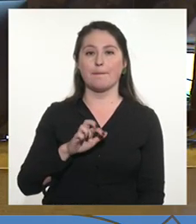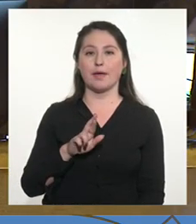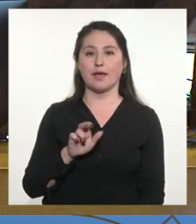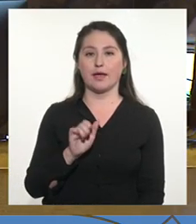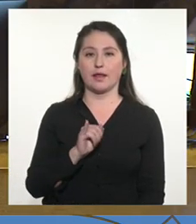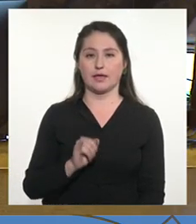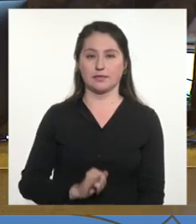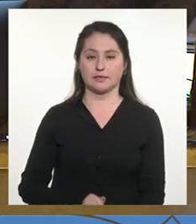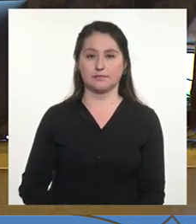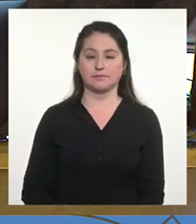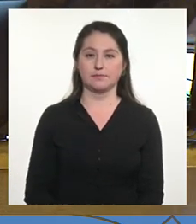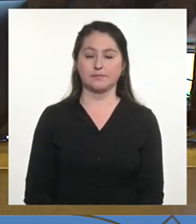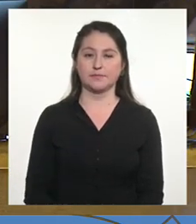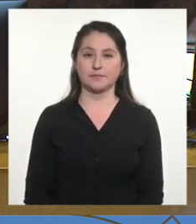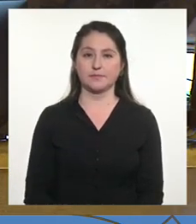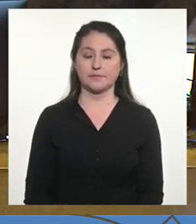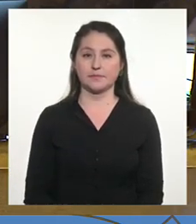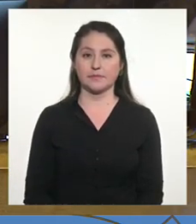palabra